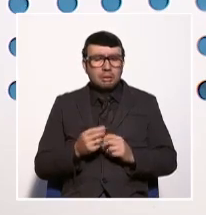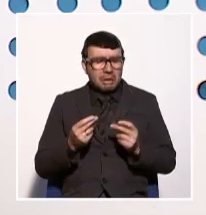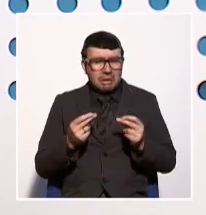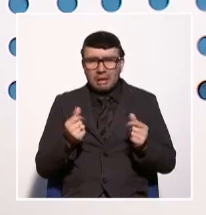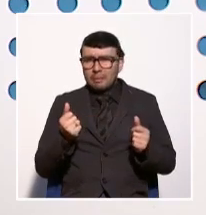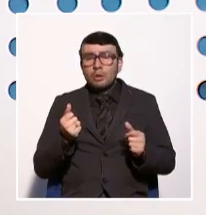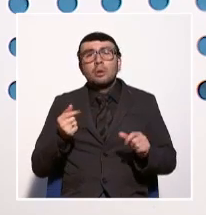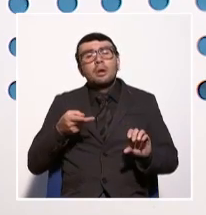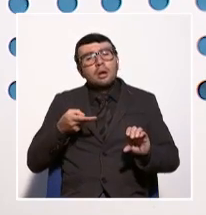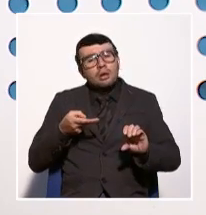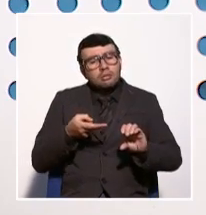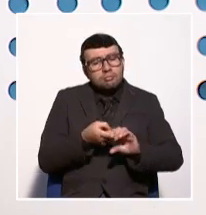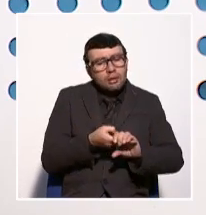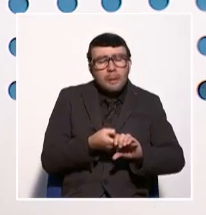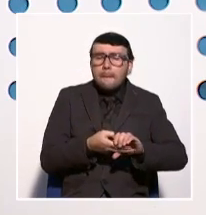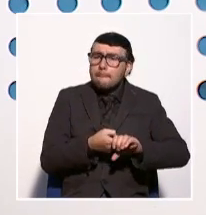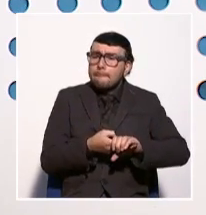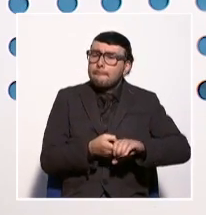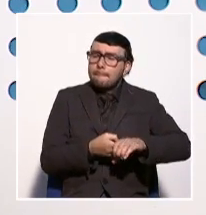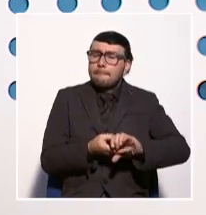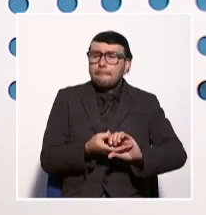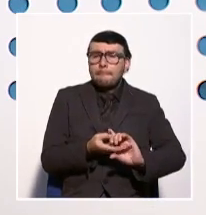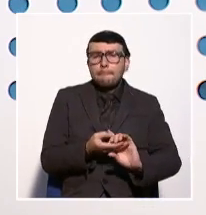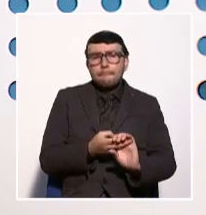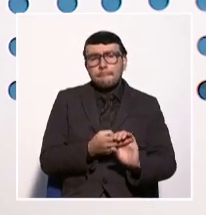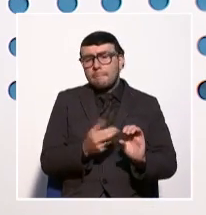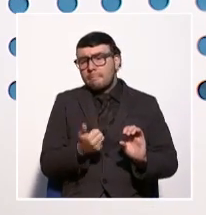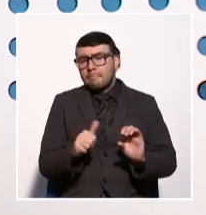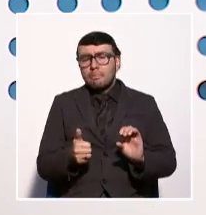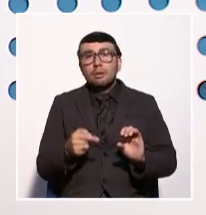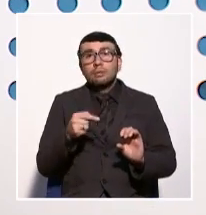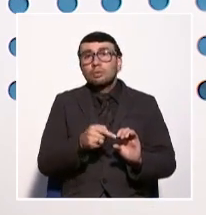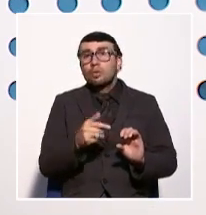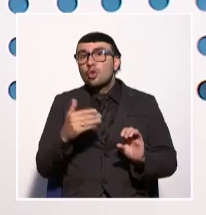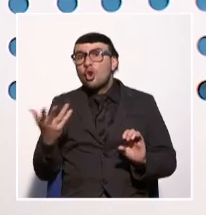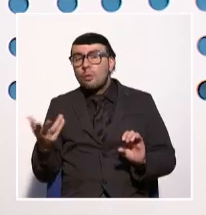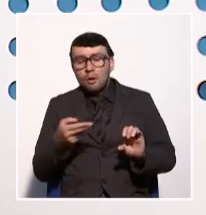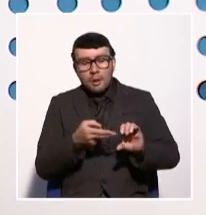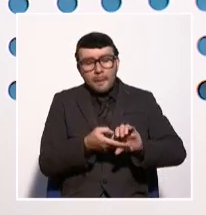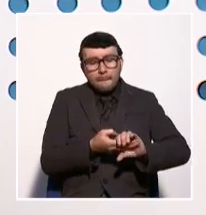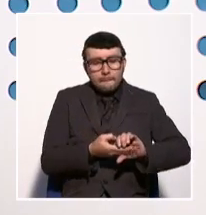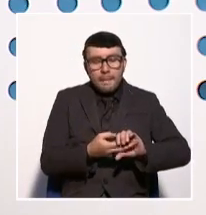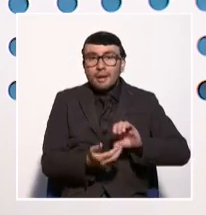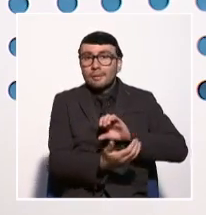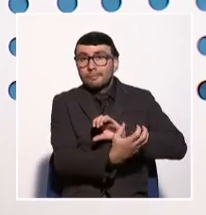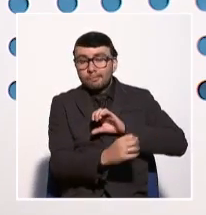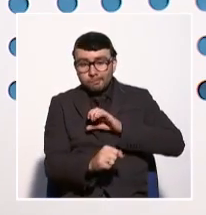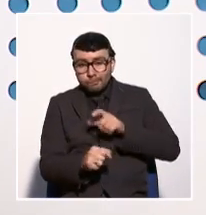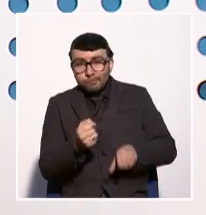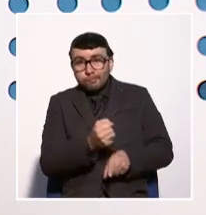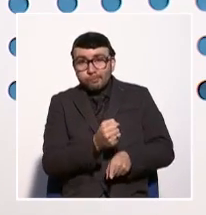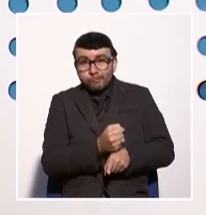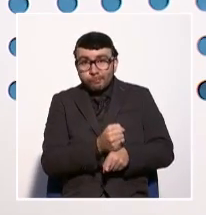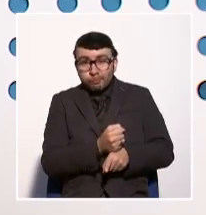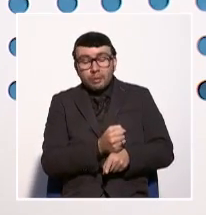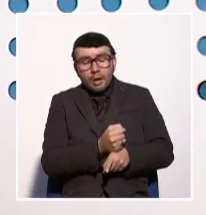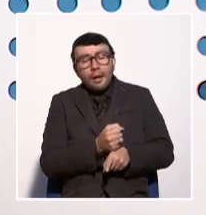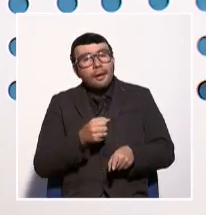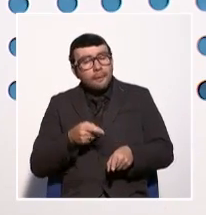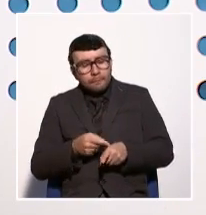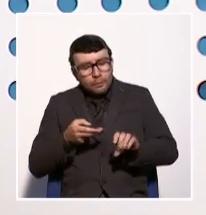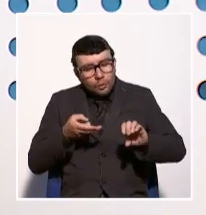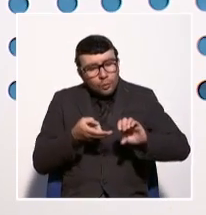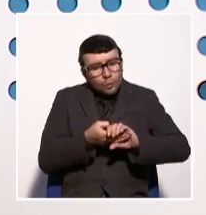y se hace una palpación a través del recto para palpar la cara posterior de la próstata entonces allí nos damos cuenta